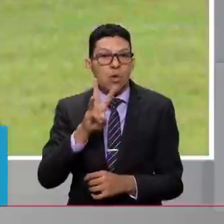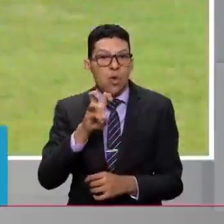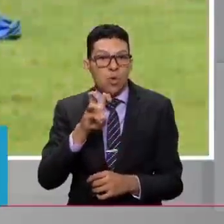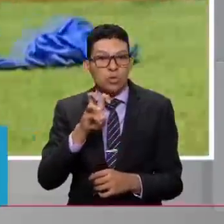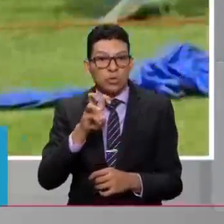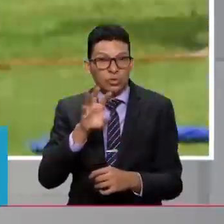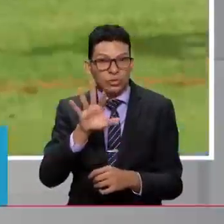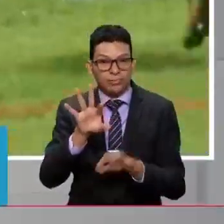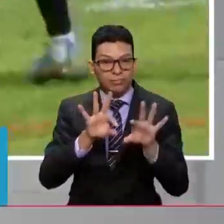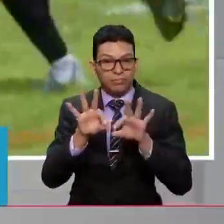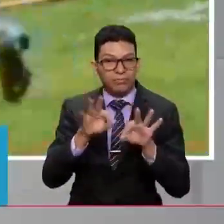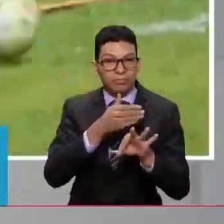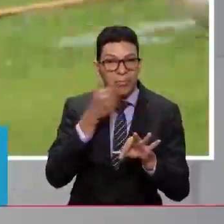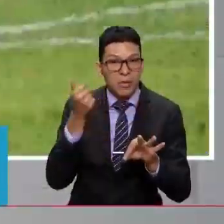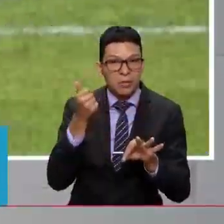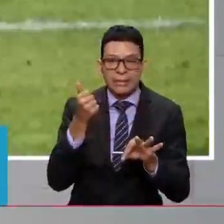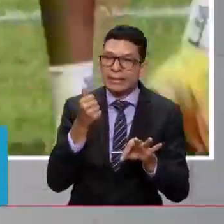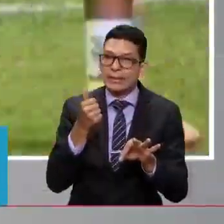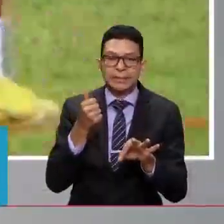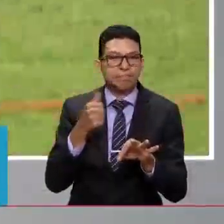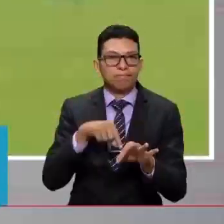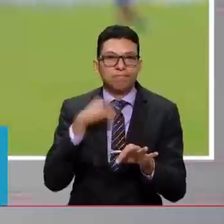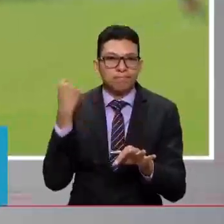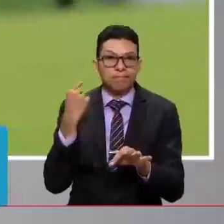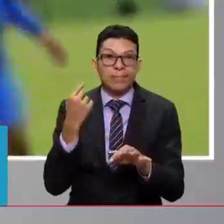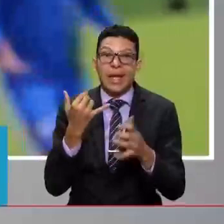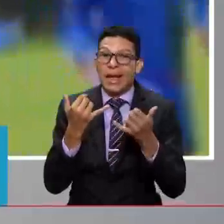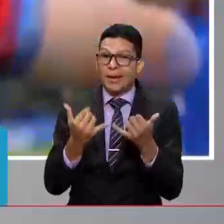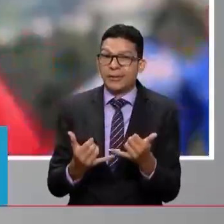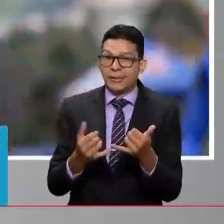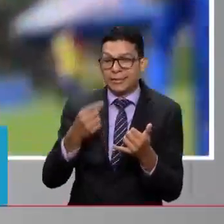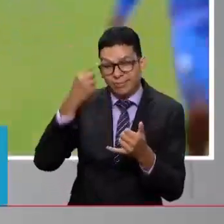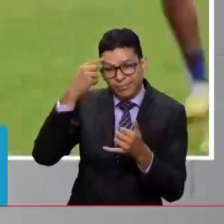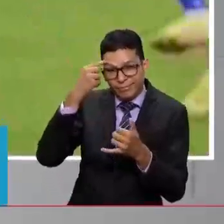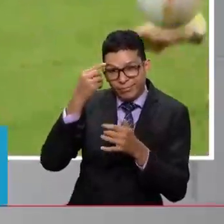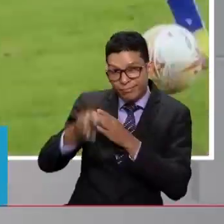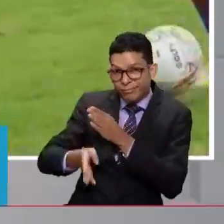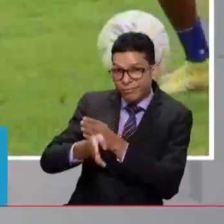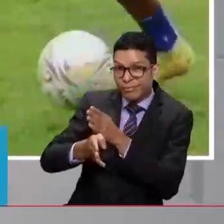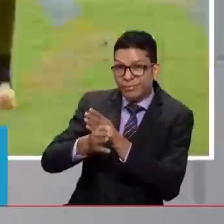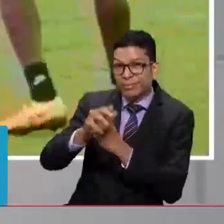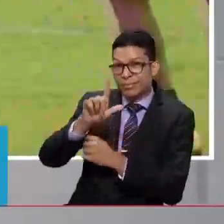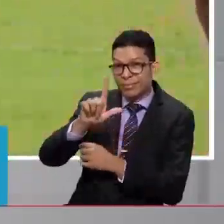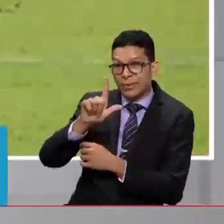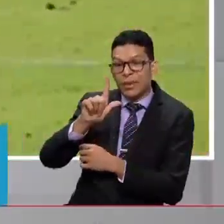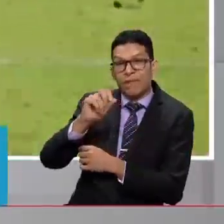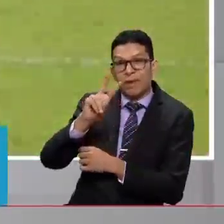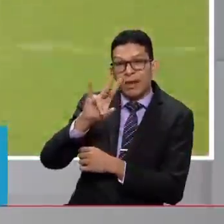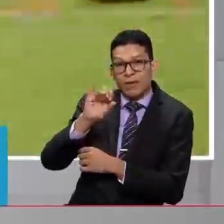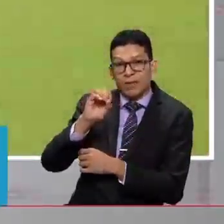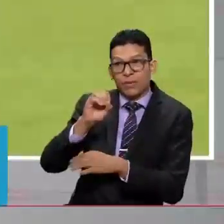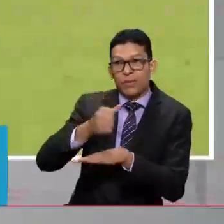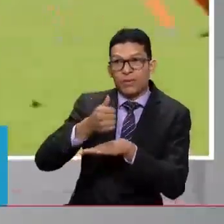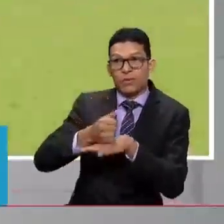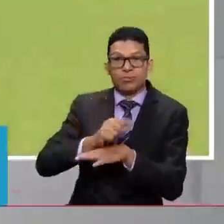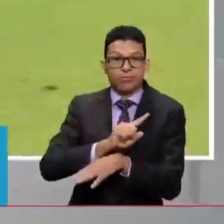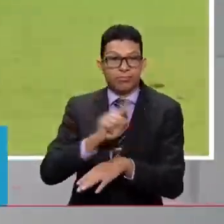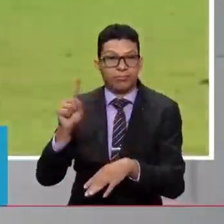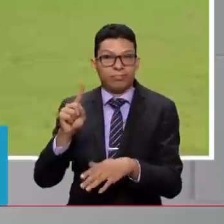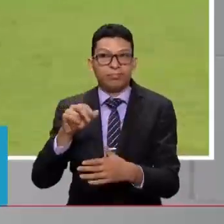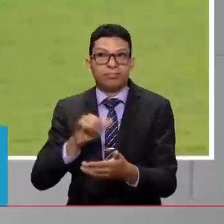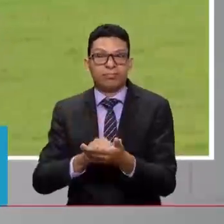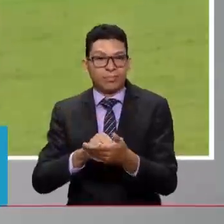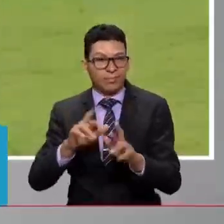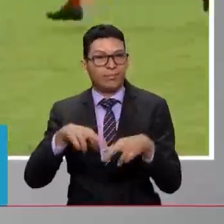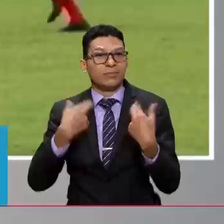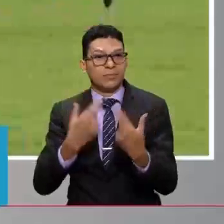crisis de resultados, está en tela de juicio la continuidad de Flavio Torres. Incluso en medio de una reunión,